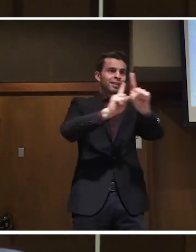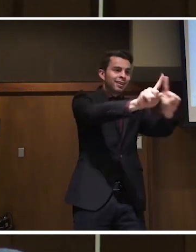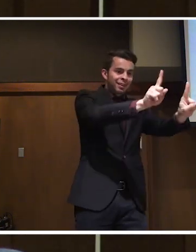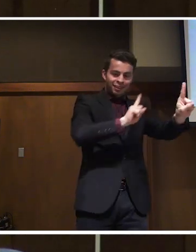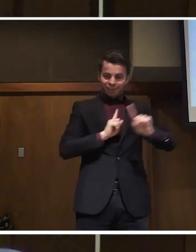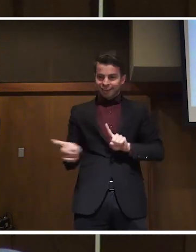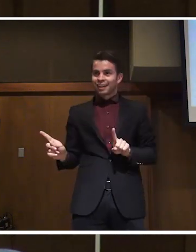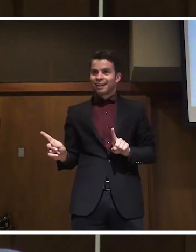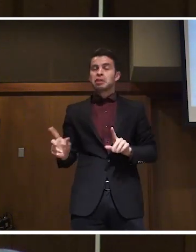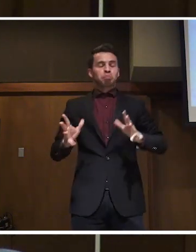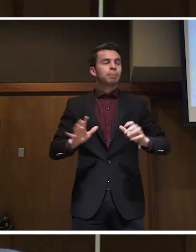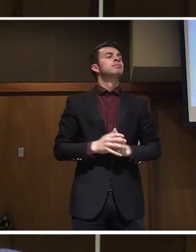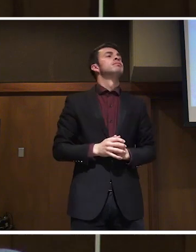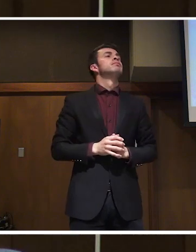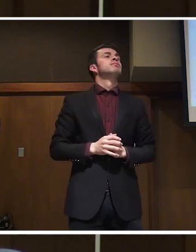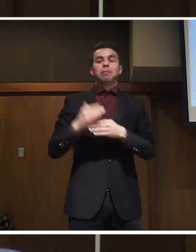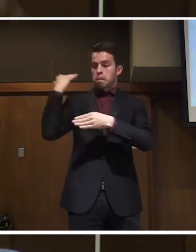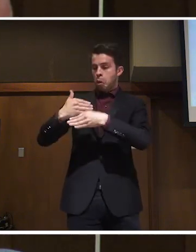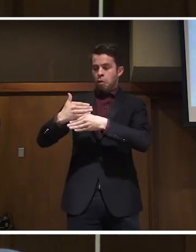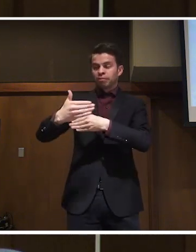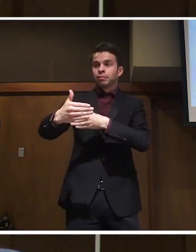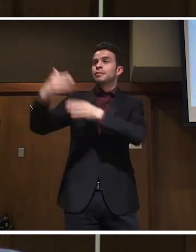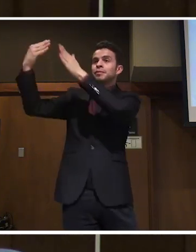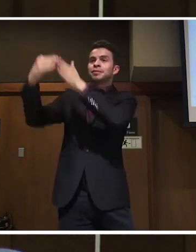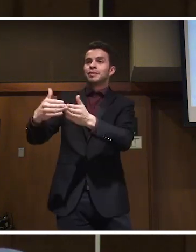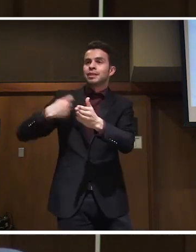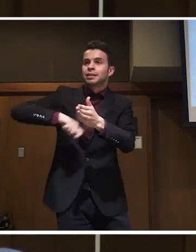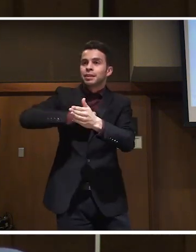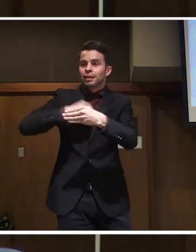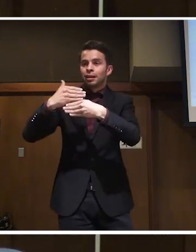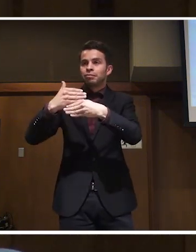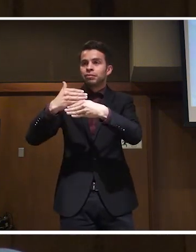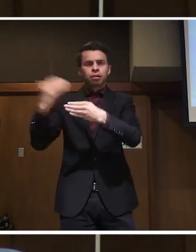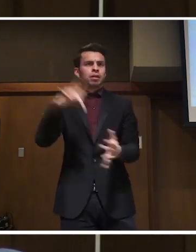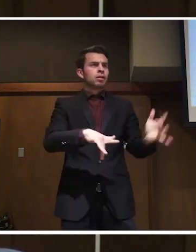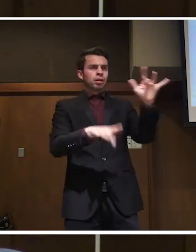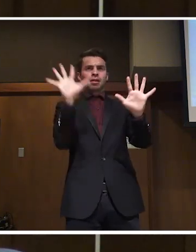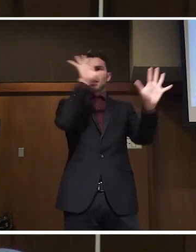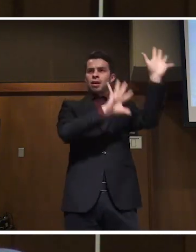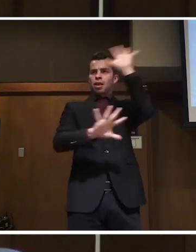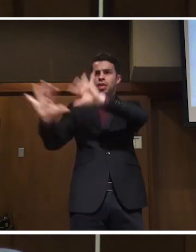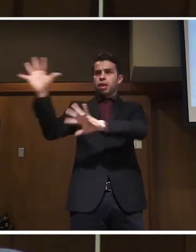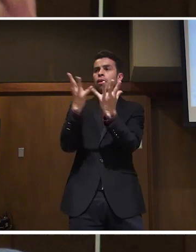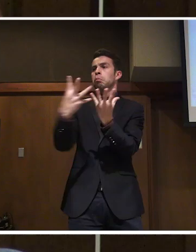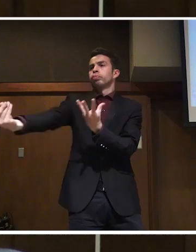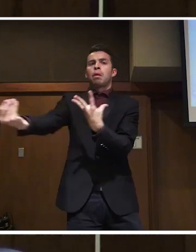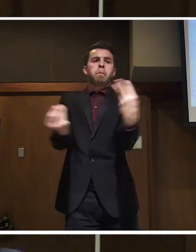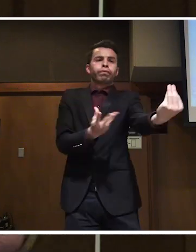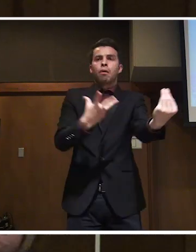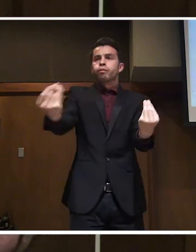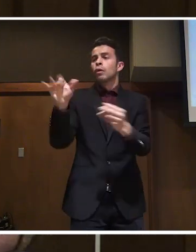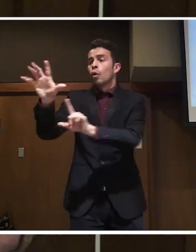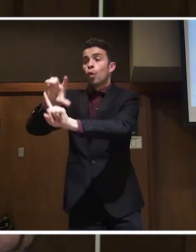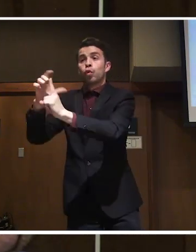cuando llegaron, se acomodaron a un país muy disperso geográficamente y muy disperso en culturas